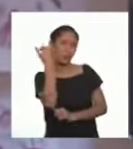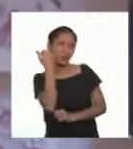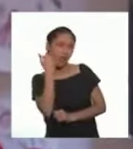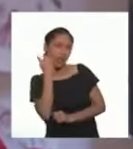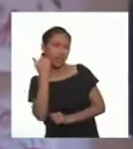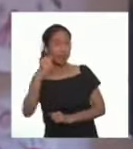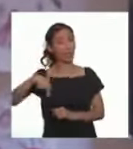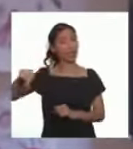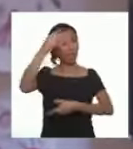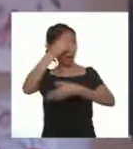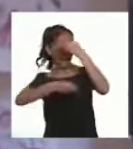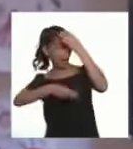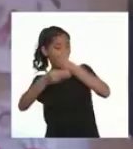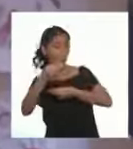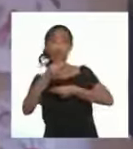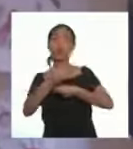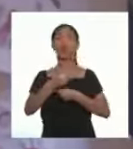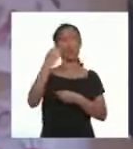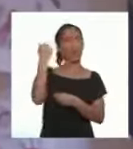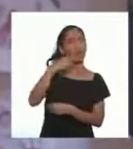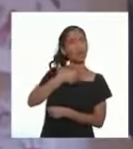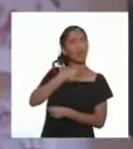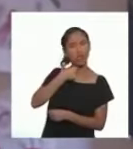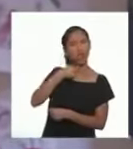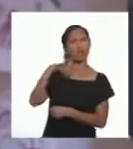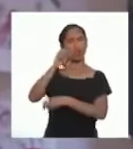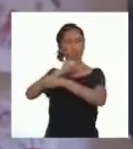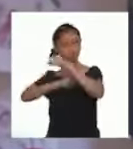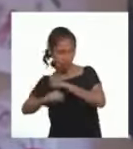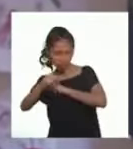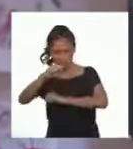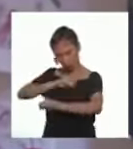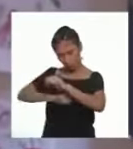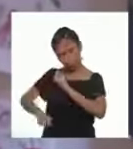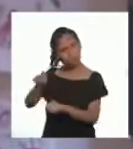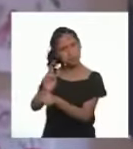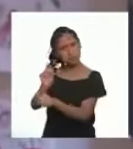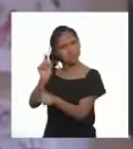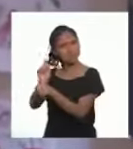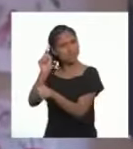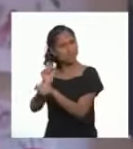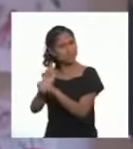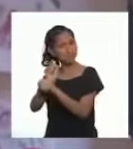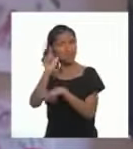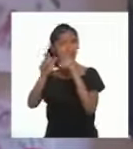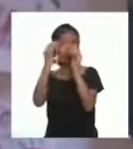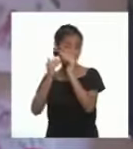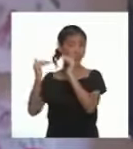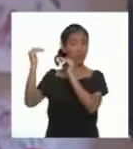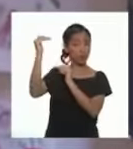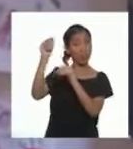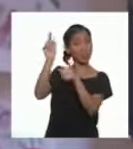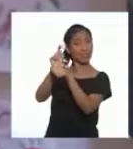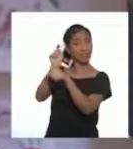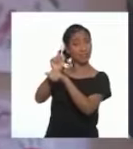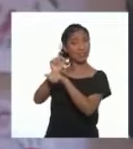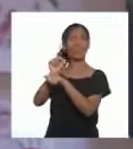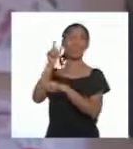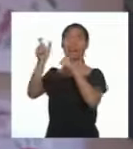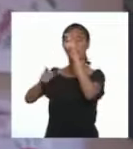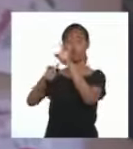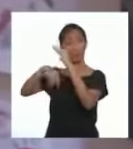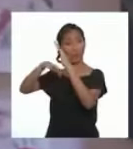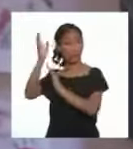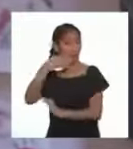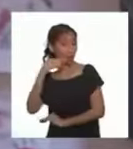que se aprende de generación en generación, donde personas mayores le van enseñando a los más jóvenes y